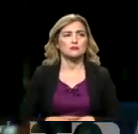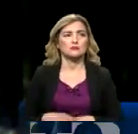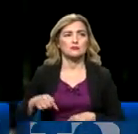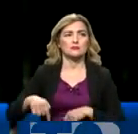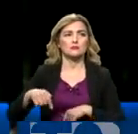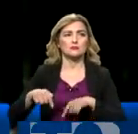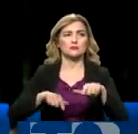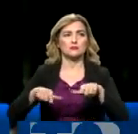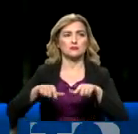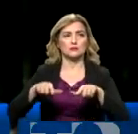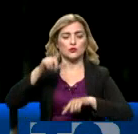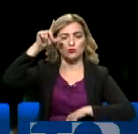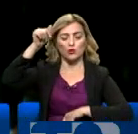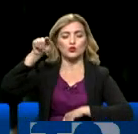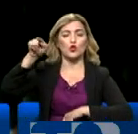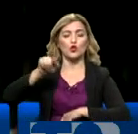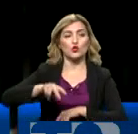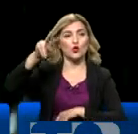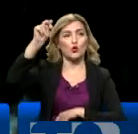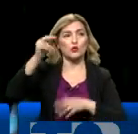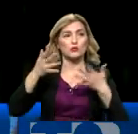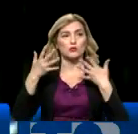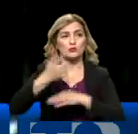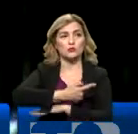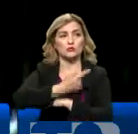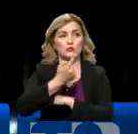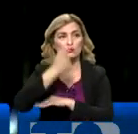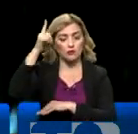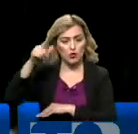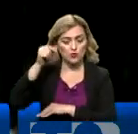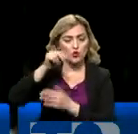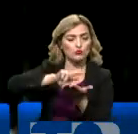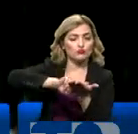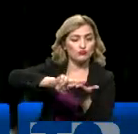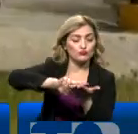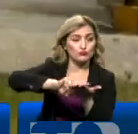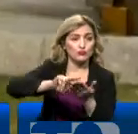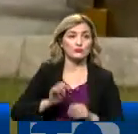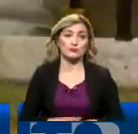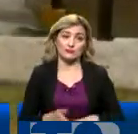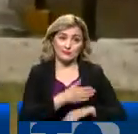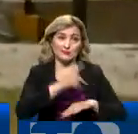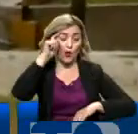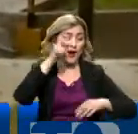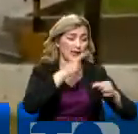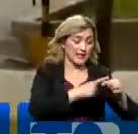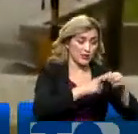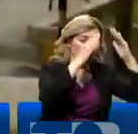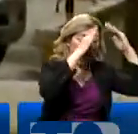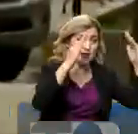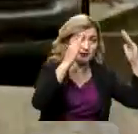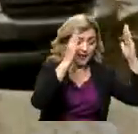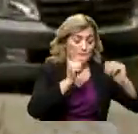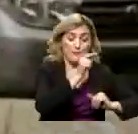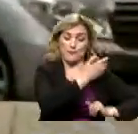del litoral, en el norte de Guayaquil, desde donde hace algunos días el gobierno sesiona luego que trasladó sus actividades al puerto